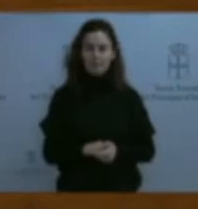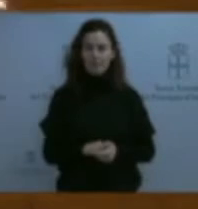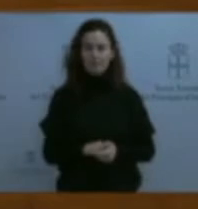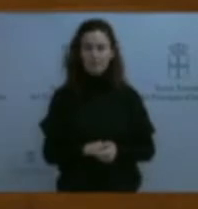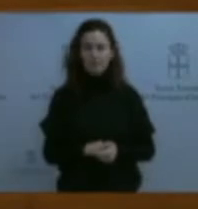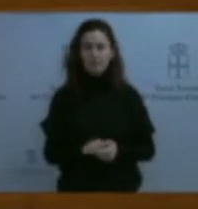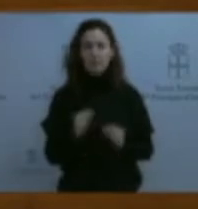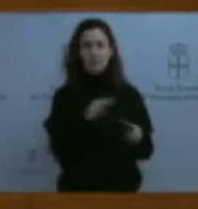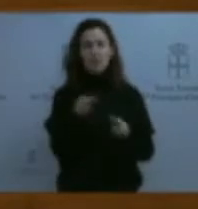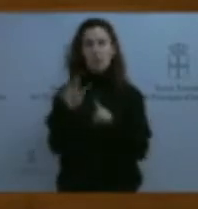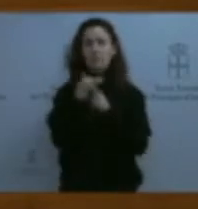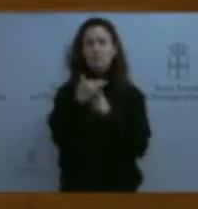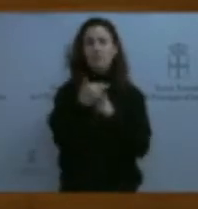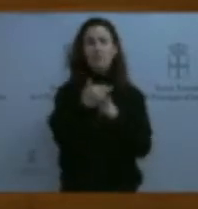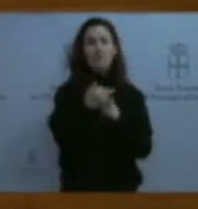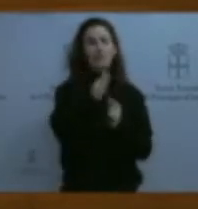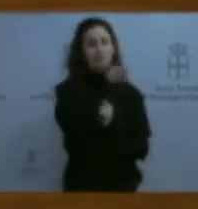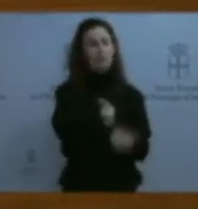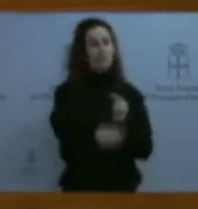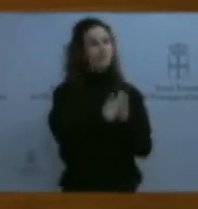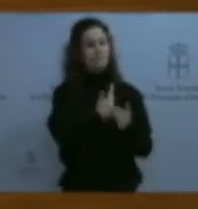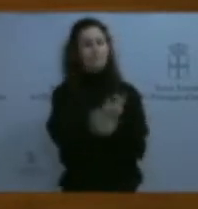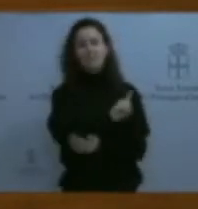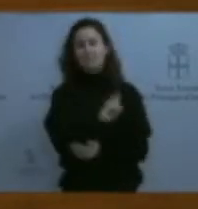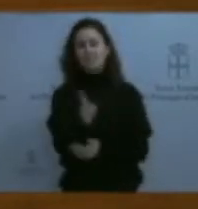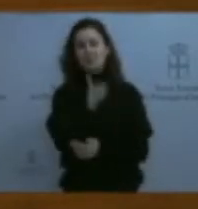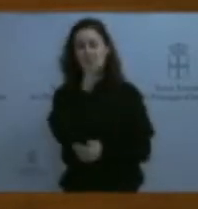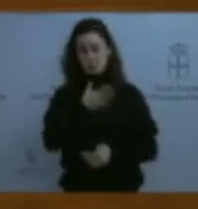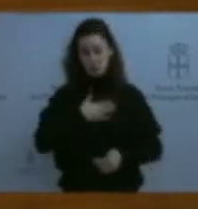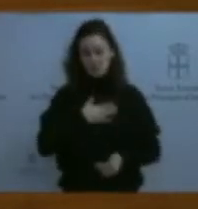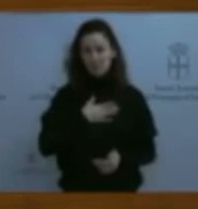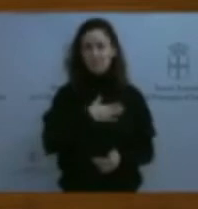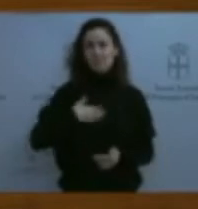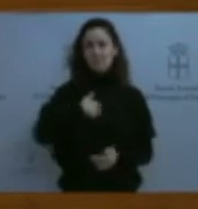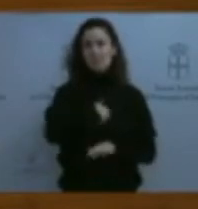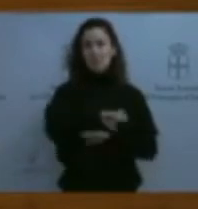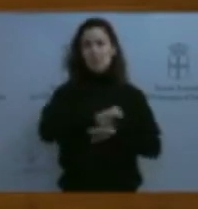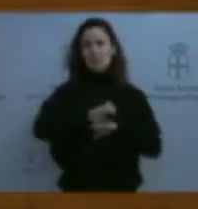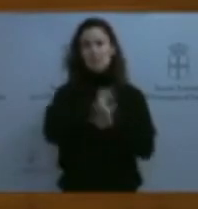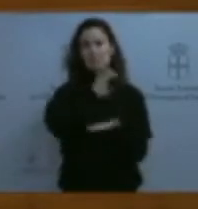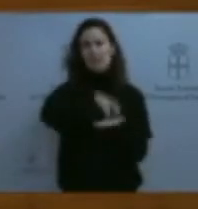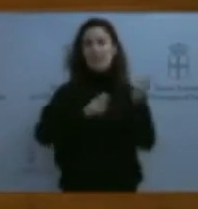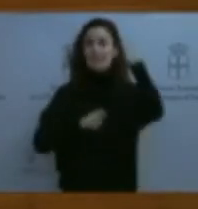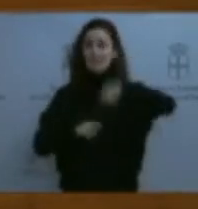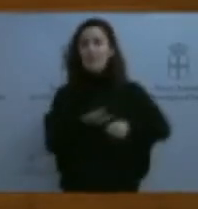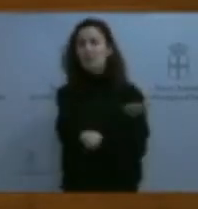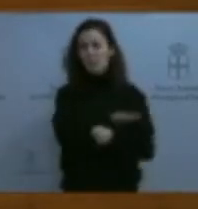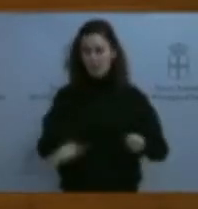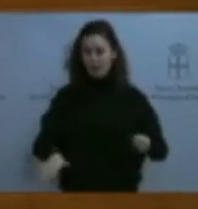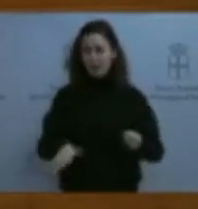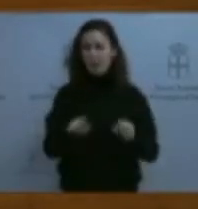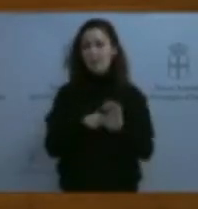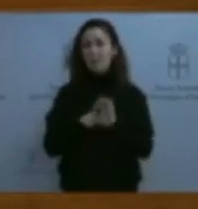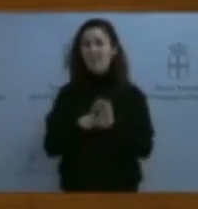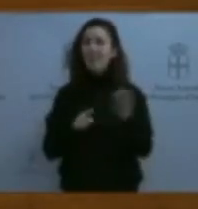el panorama como usted lo ha descrito, sino que la consejería, desde luego, es consciente que tiene que cubrir este puesto de